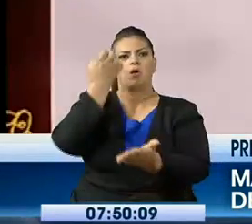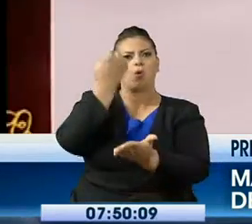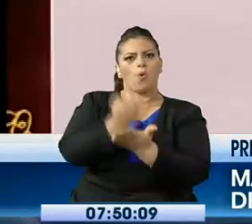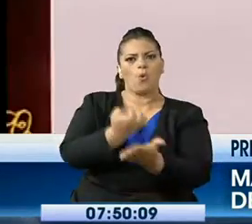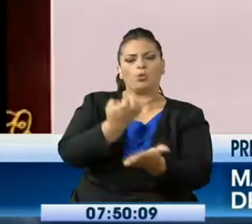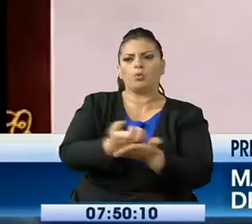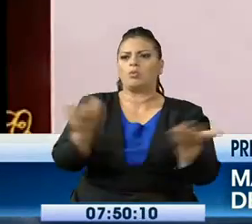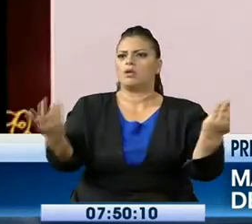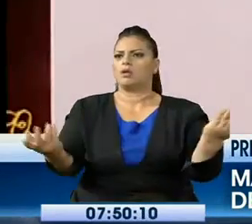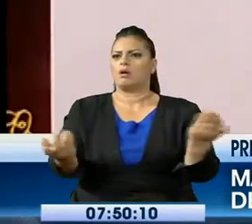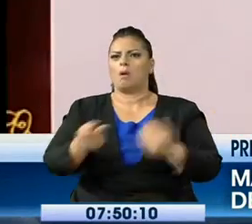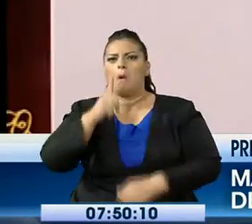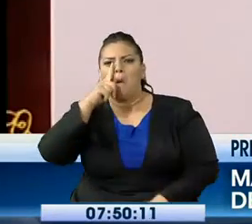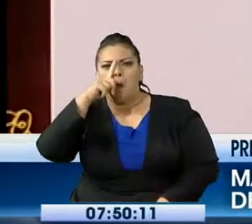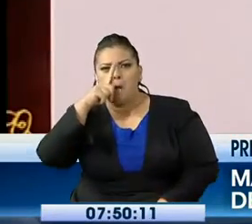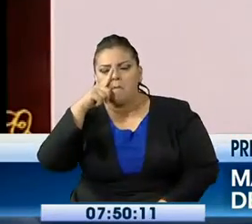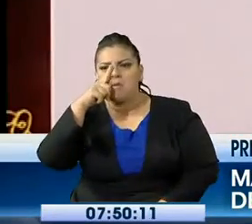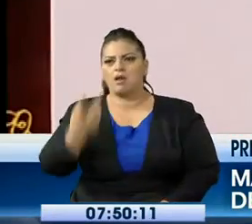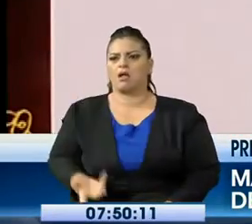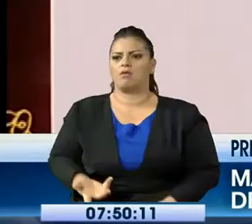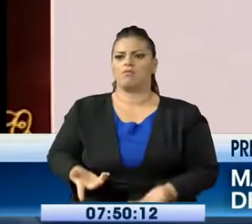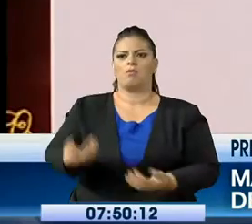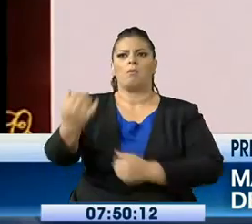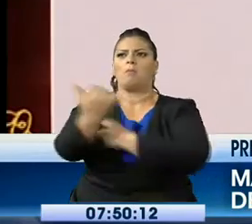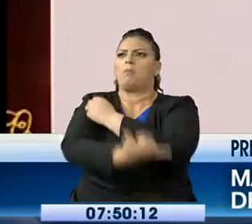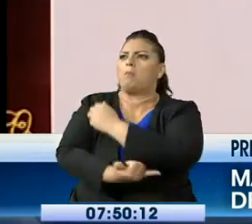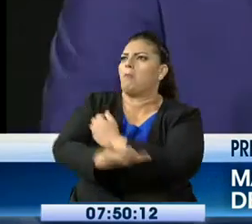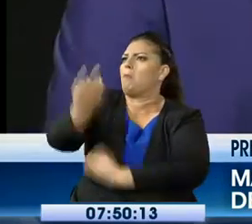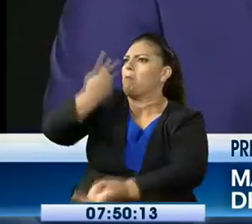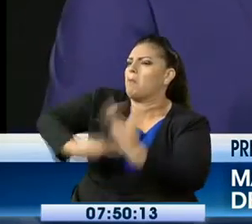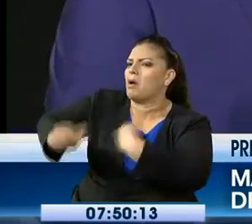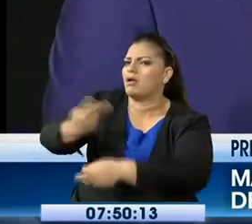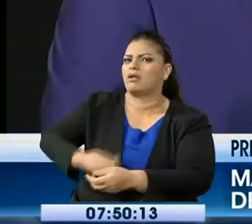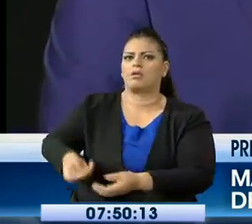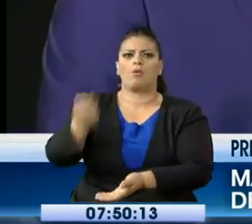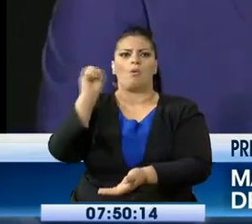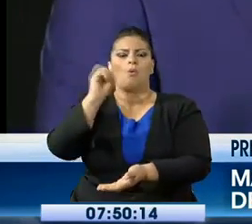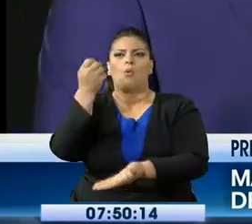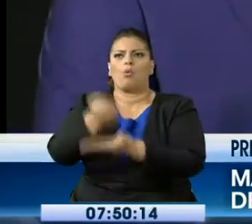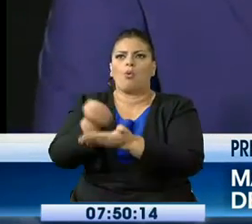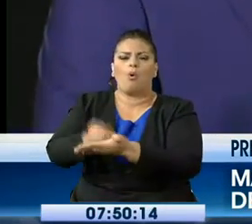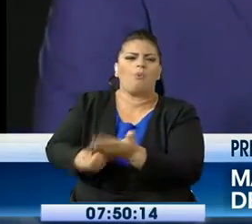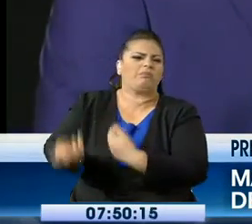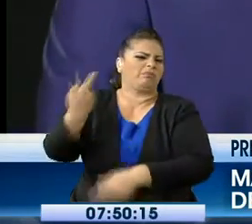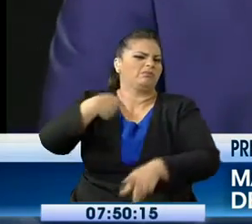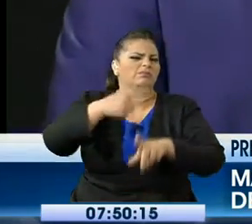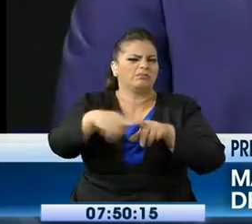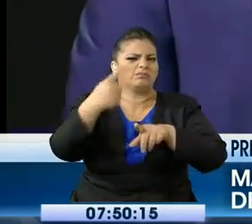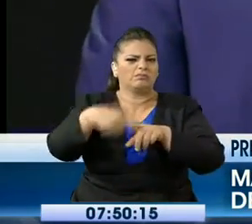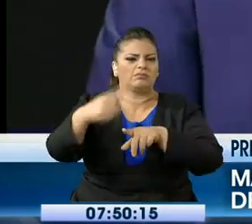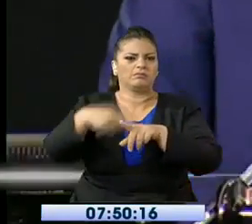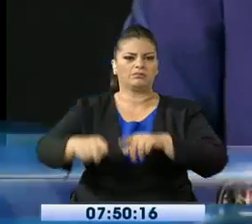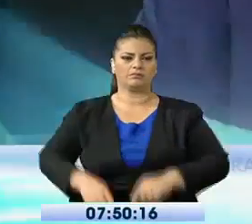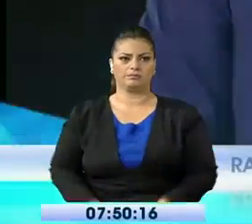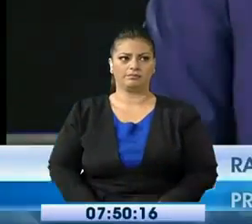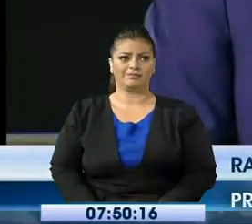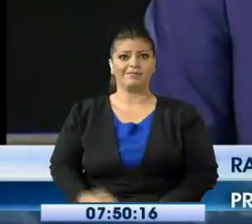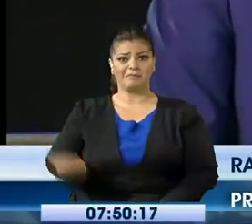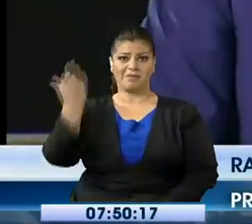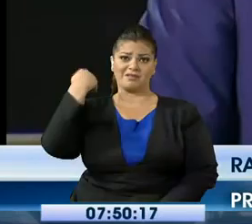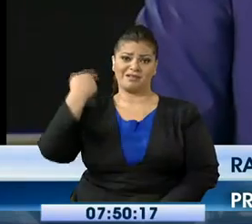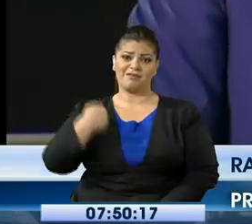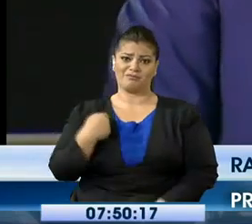gran satisfacción, dijo, de volver por sus fueros académicos. Mis profesores querían que vaya a la Politécnica porque no era tan malo en física,